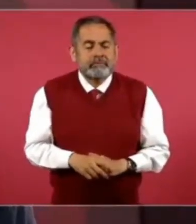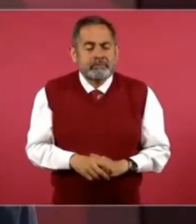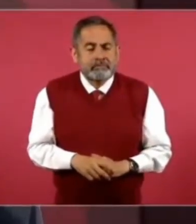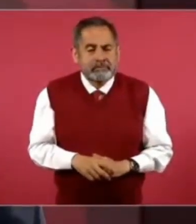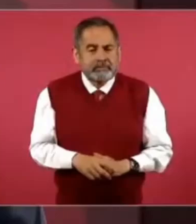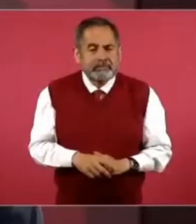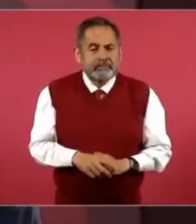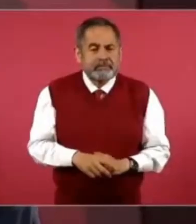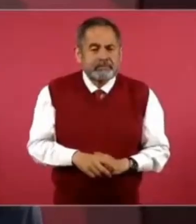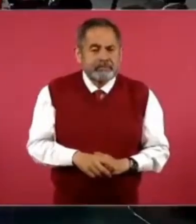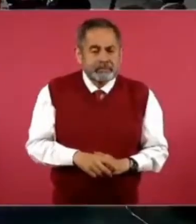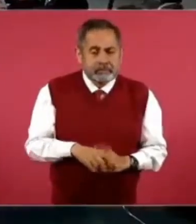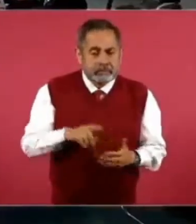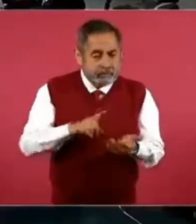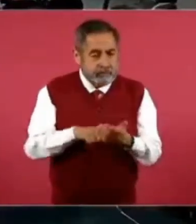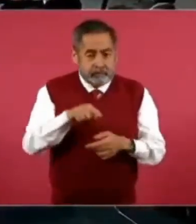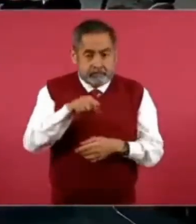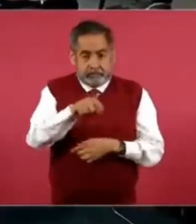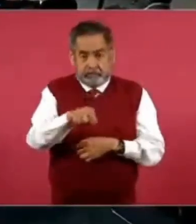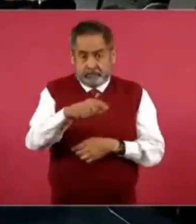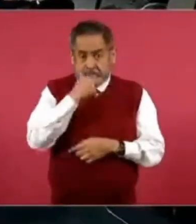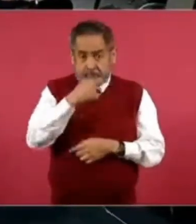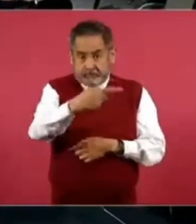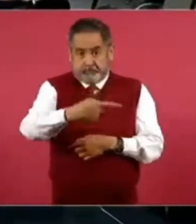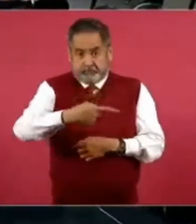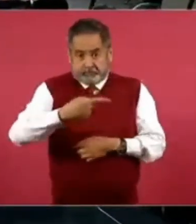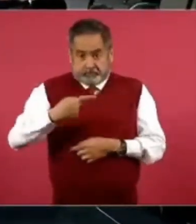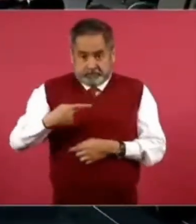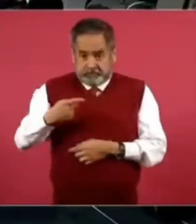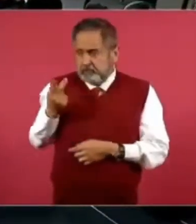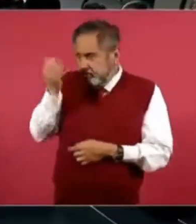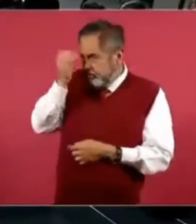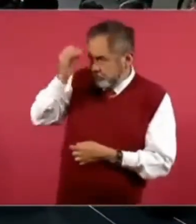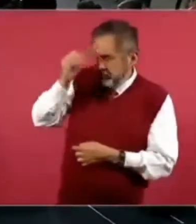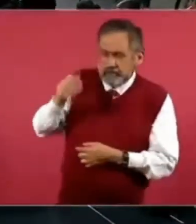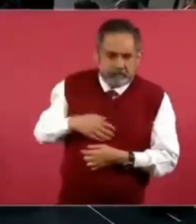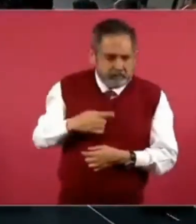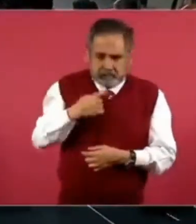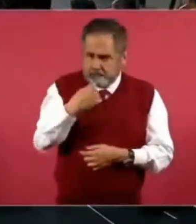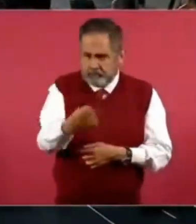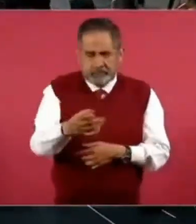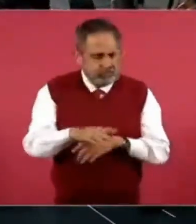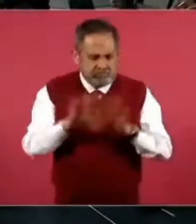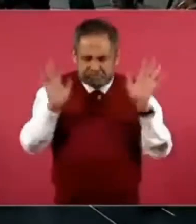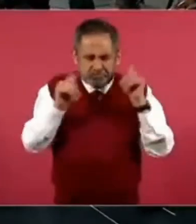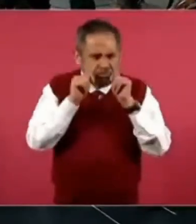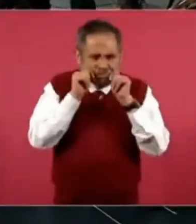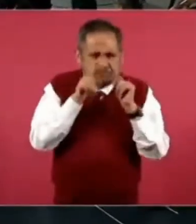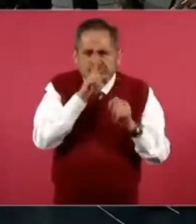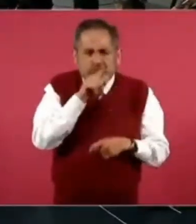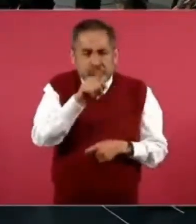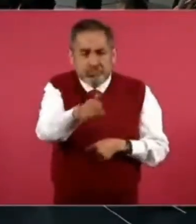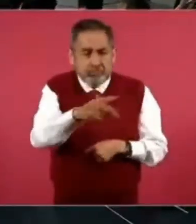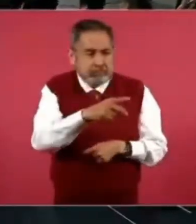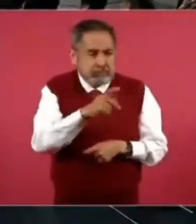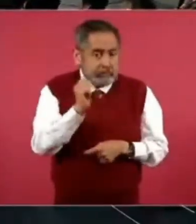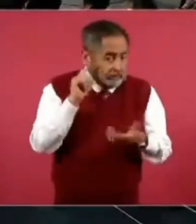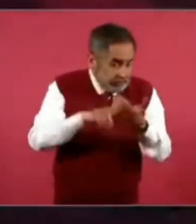cuando me pregunta sobre mi opinión, pues le digo: el que nada debe, nada